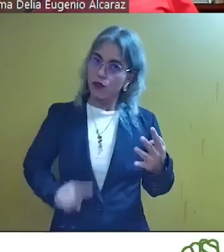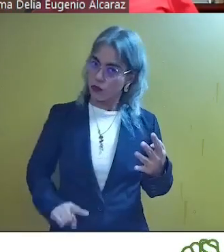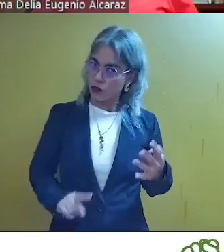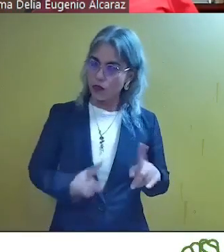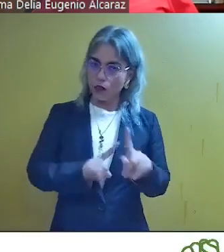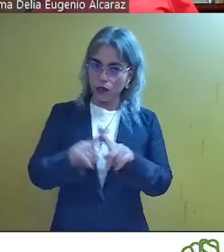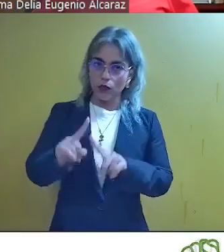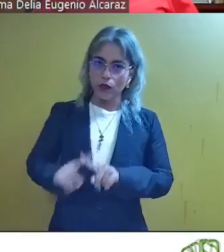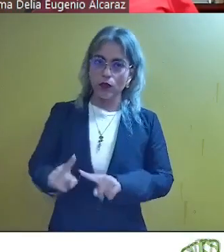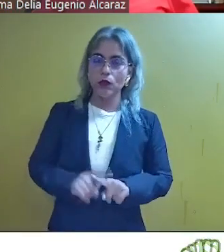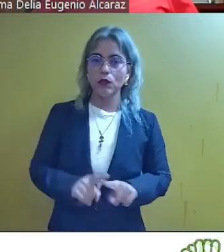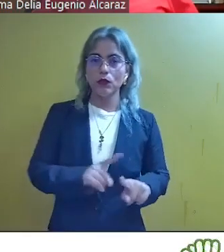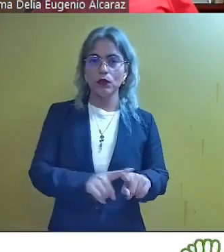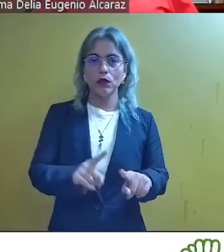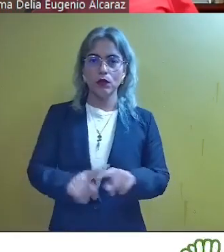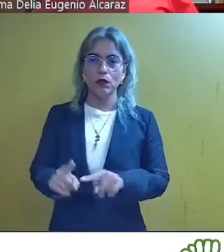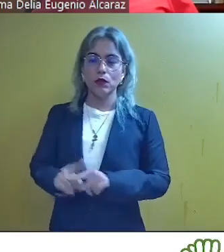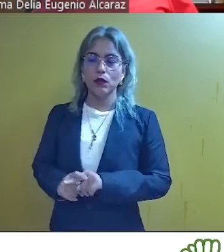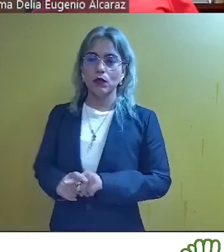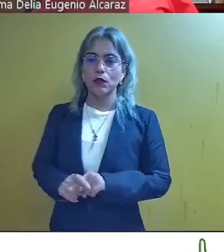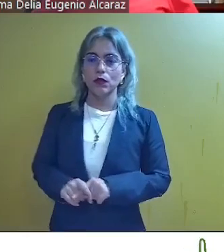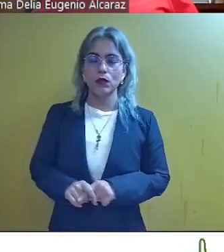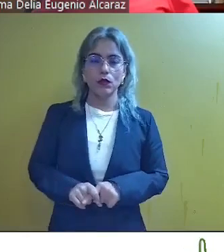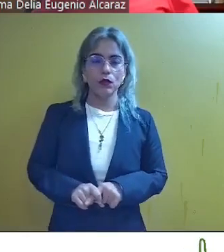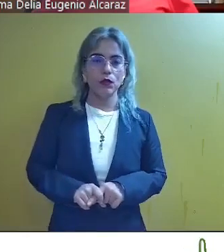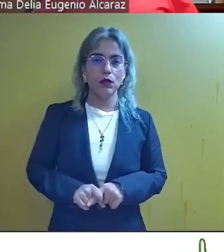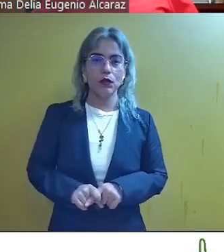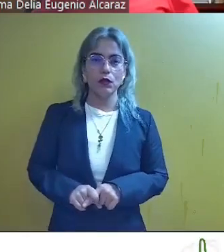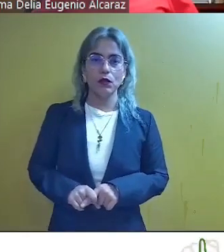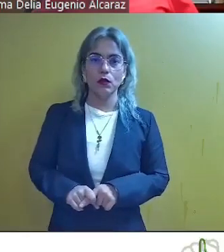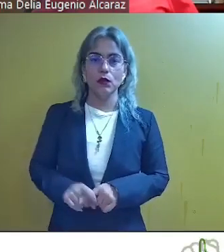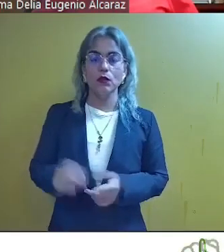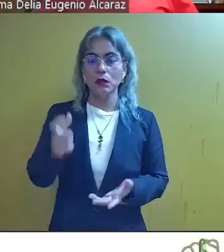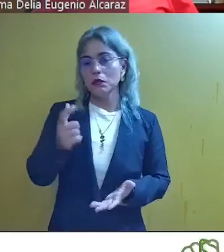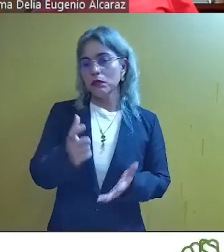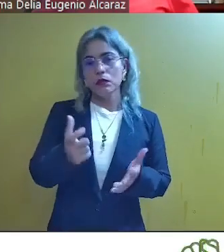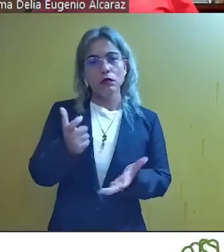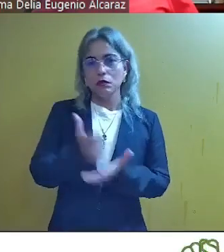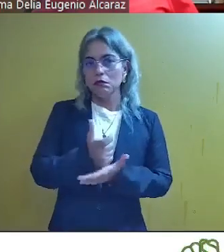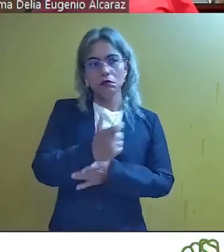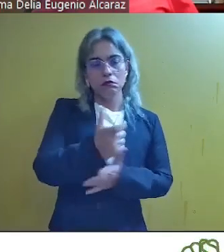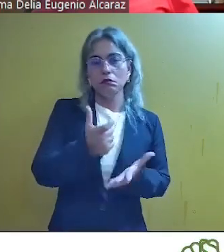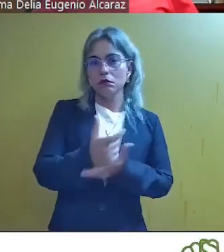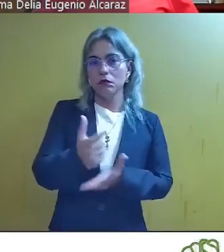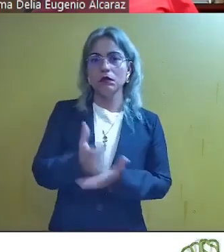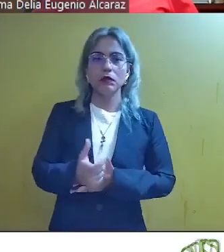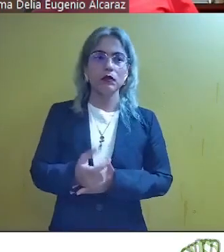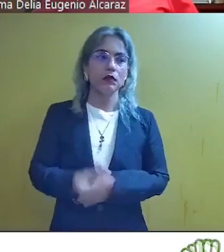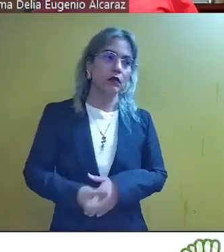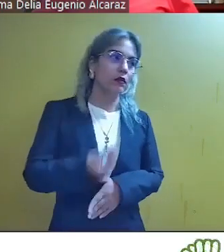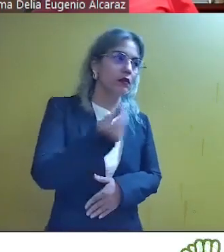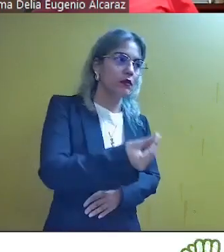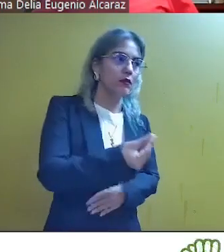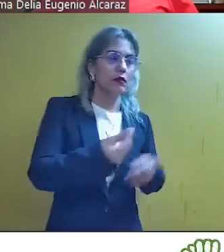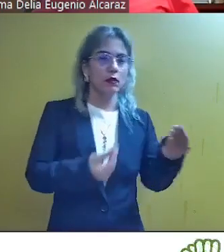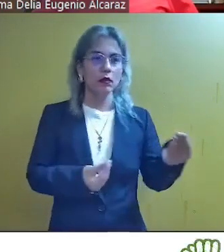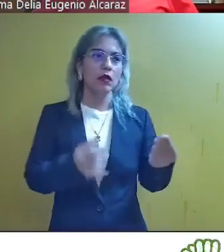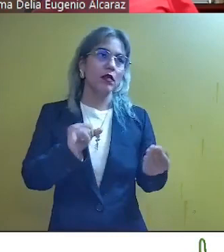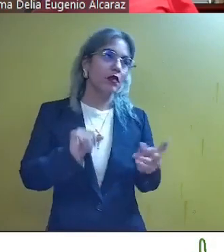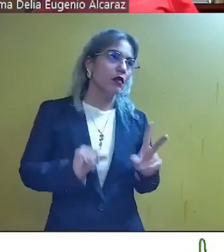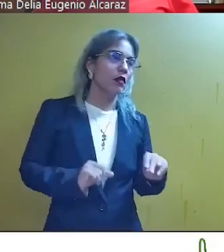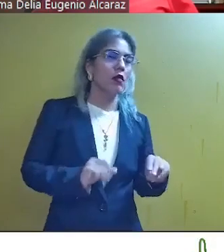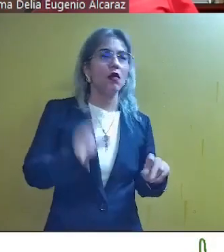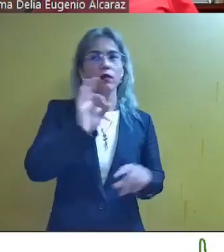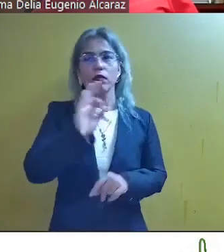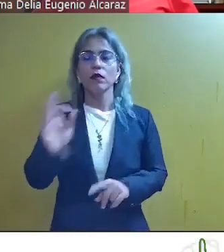de prerrogativas en base a ejercicios fiscales, cuando sí, cuando no, y sobre todo